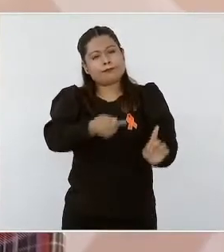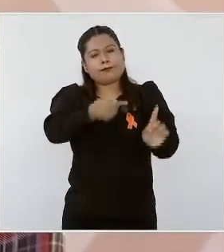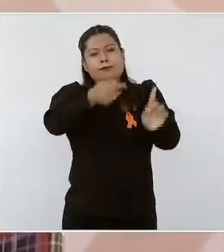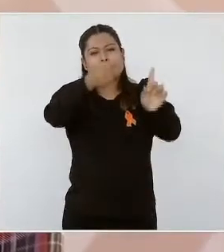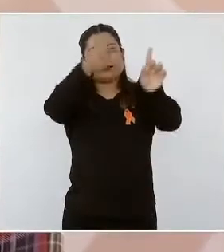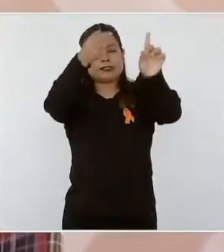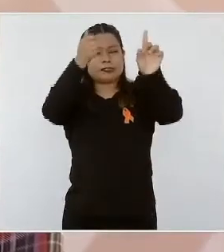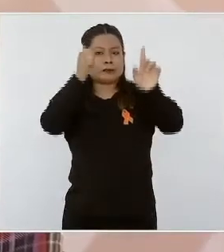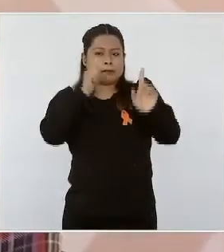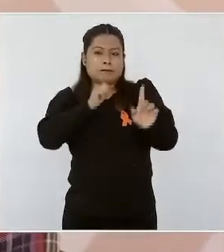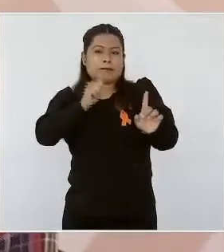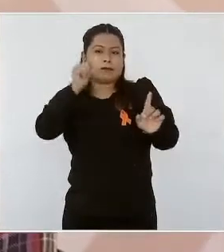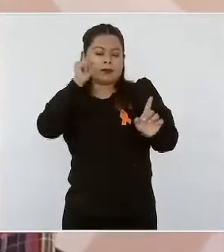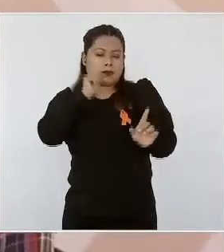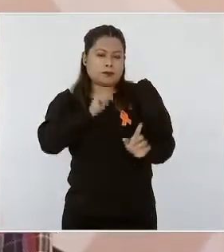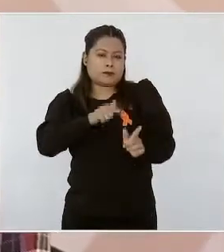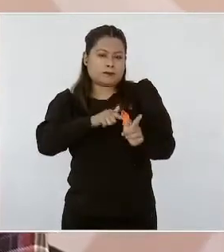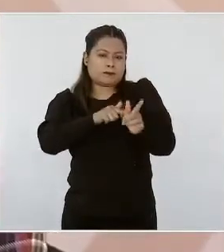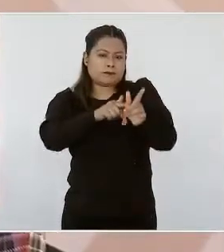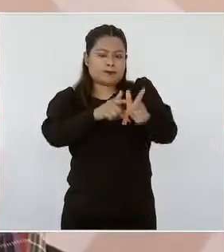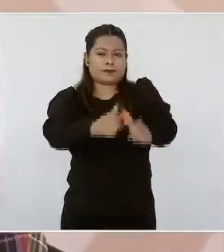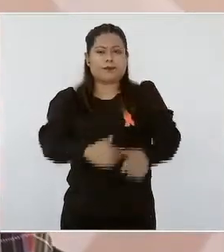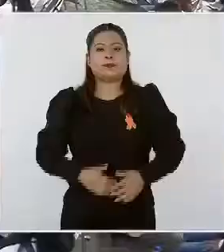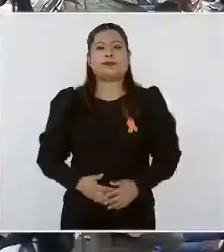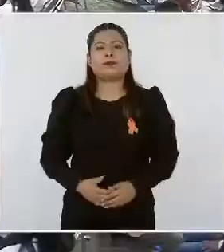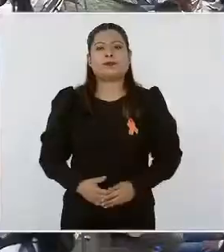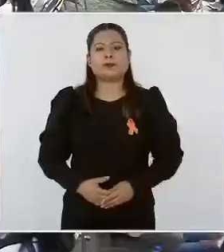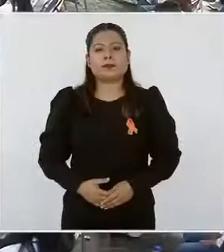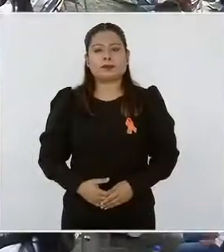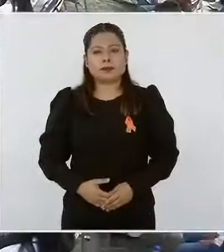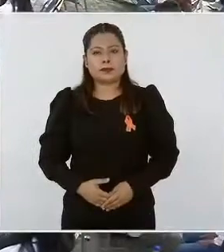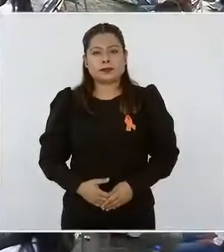desde siempre estarás en mí.